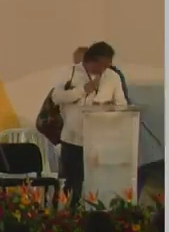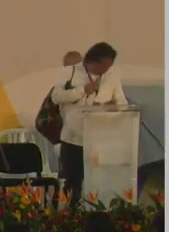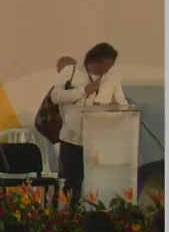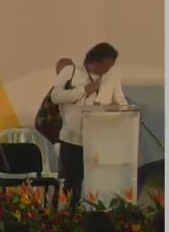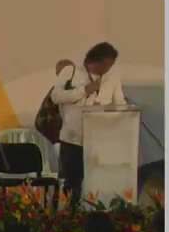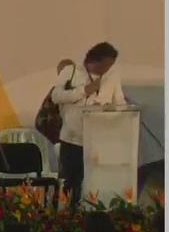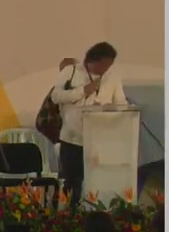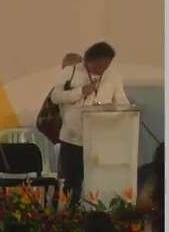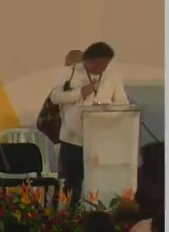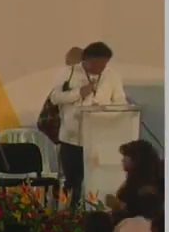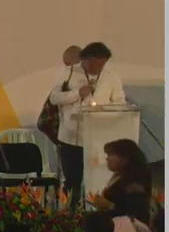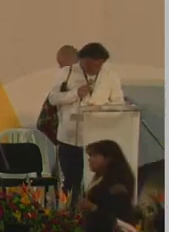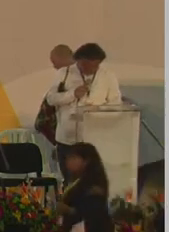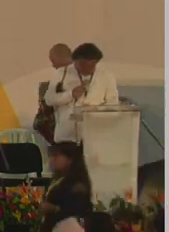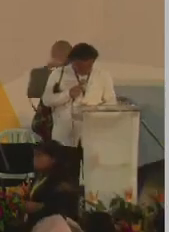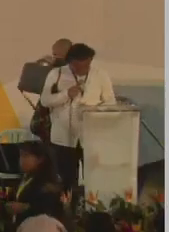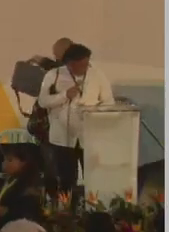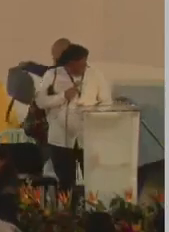Ajá.